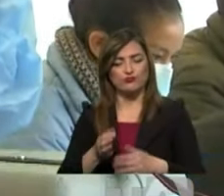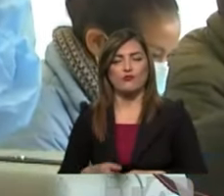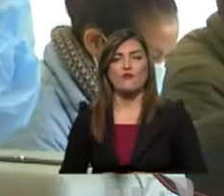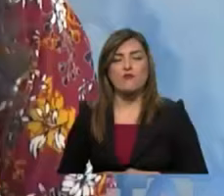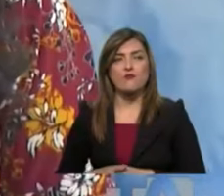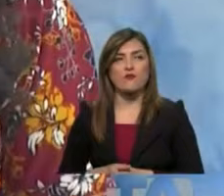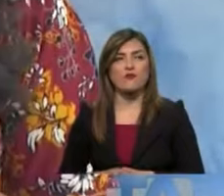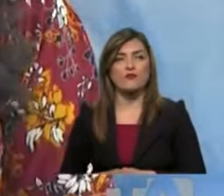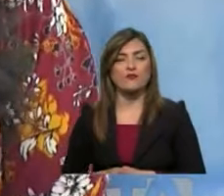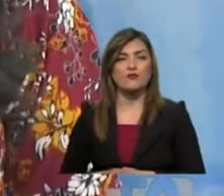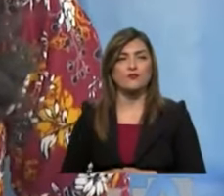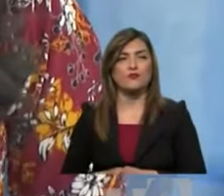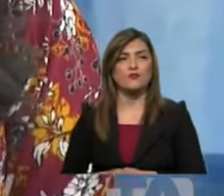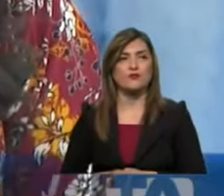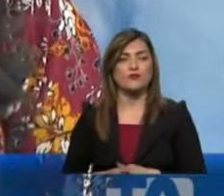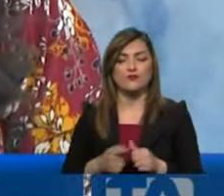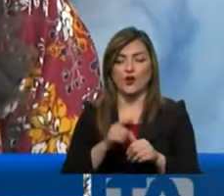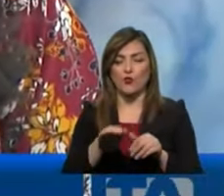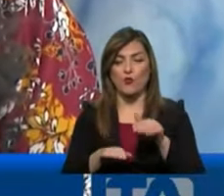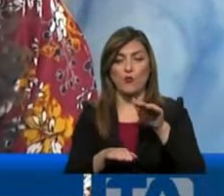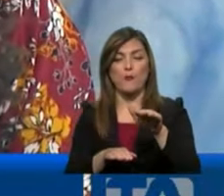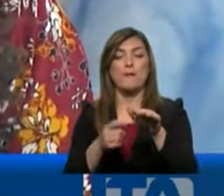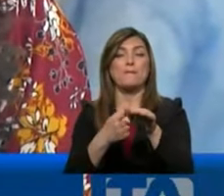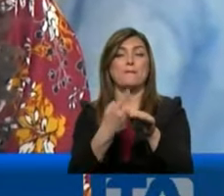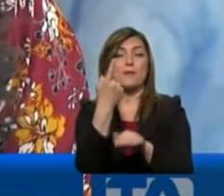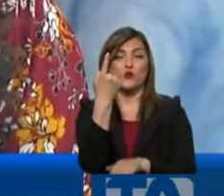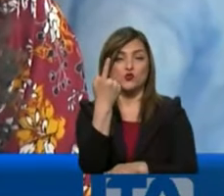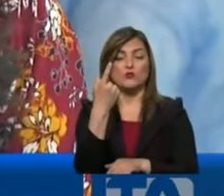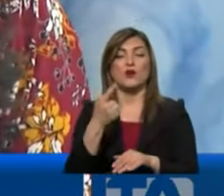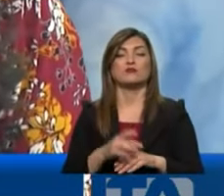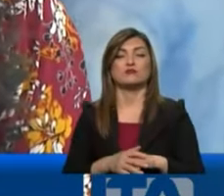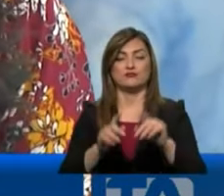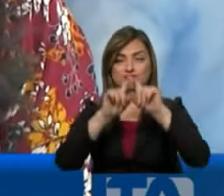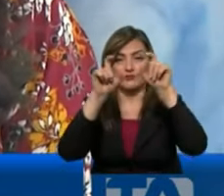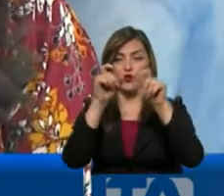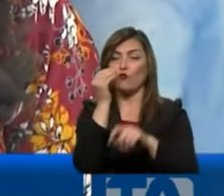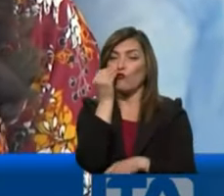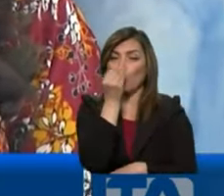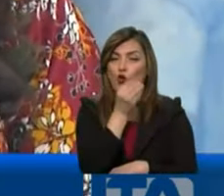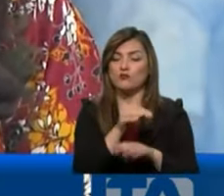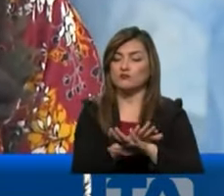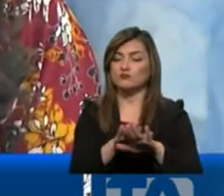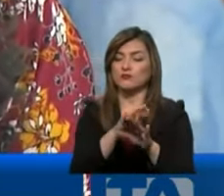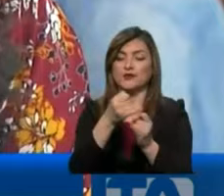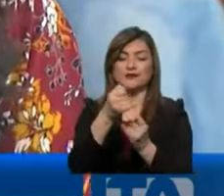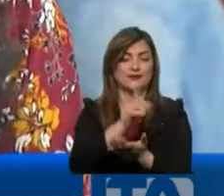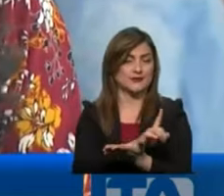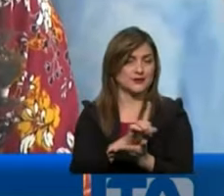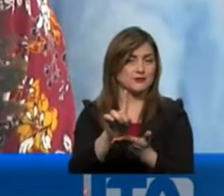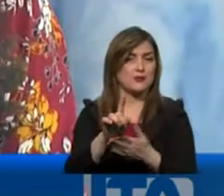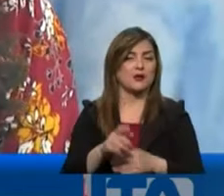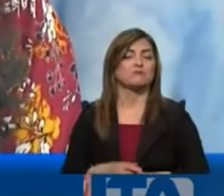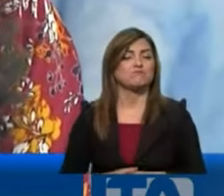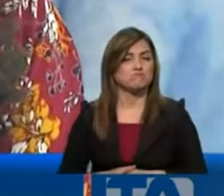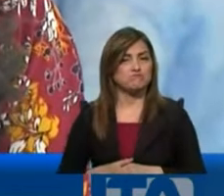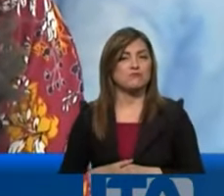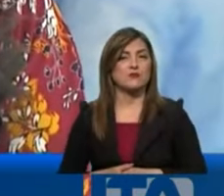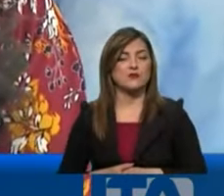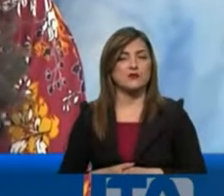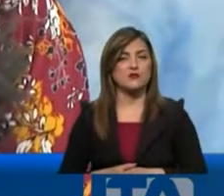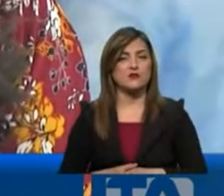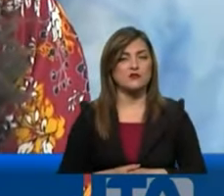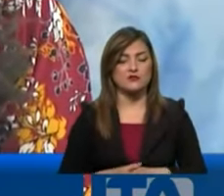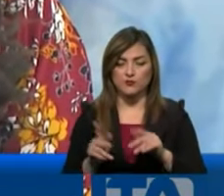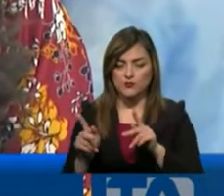sector privado. Esta primera fase de vacunación del sector florícola terminará este fin de semana y dicen ya